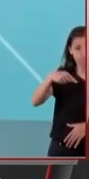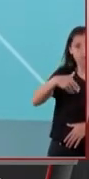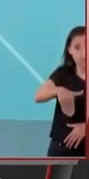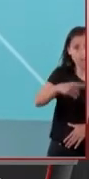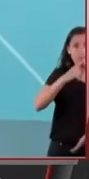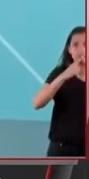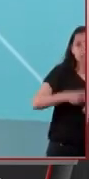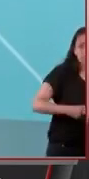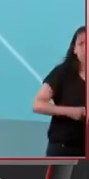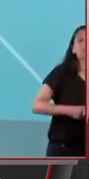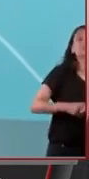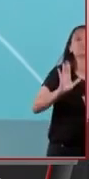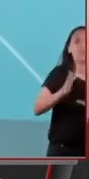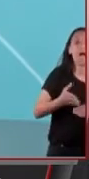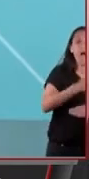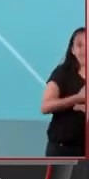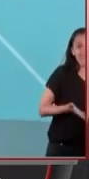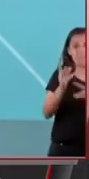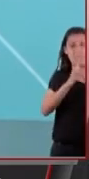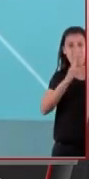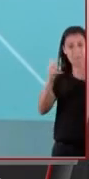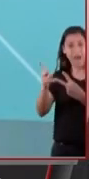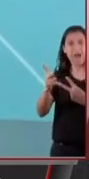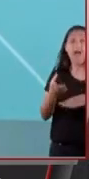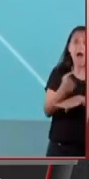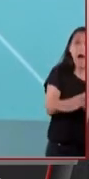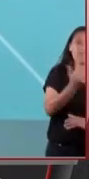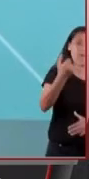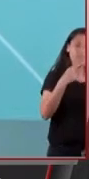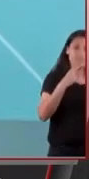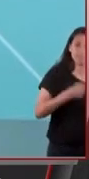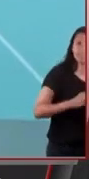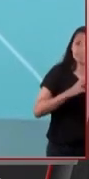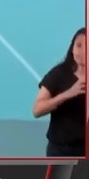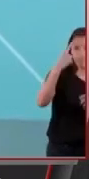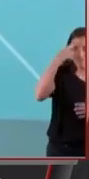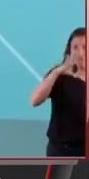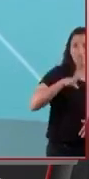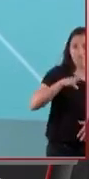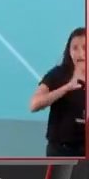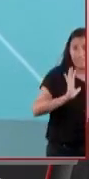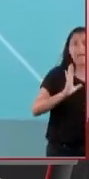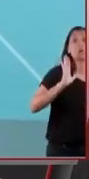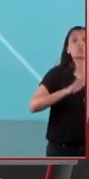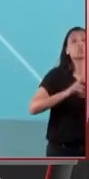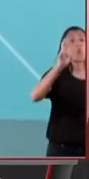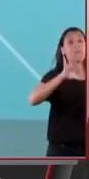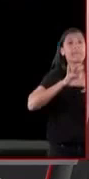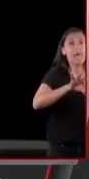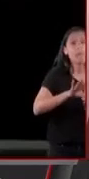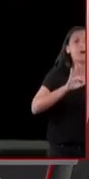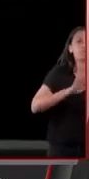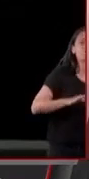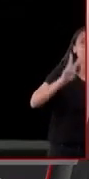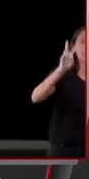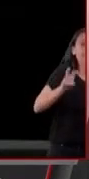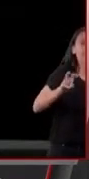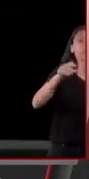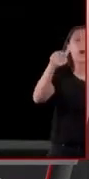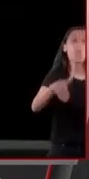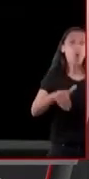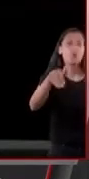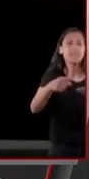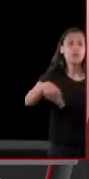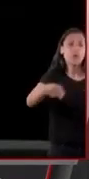la propia Corte la que da lugar y pide estos informes que